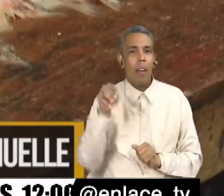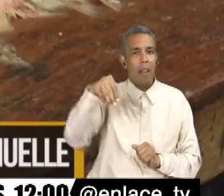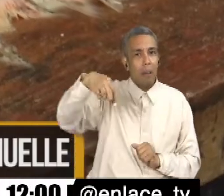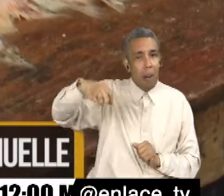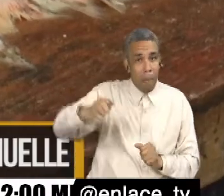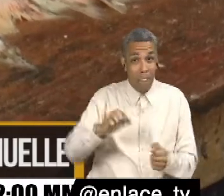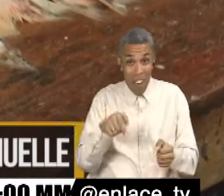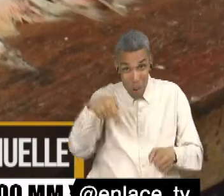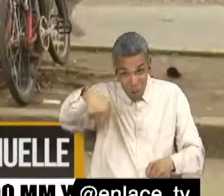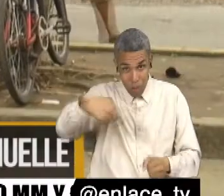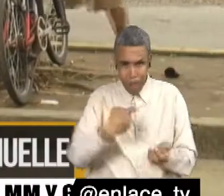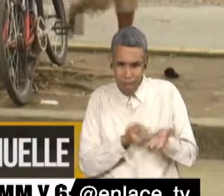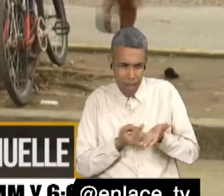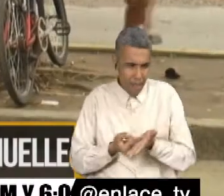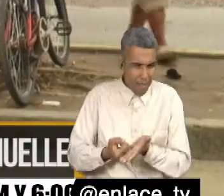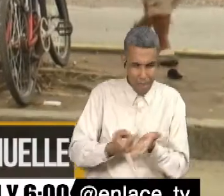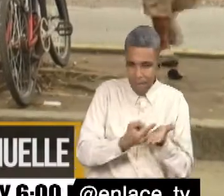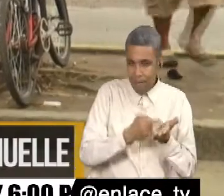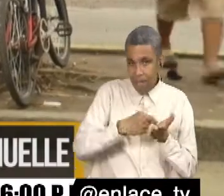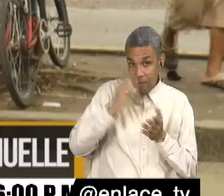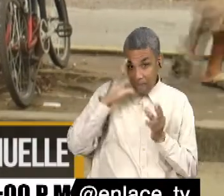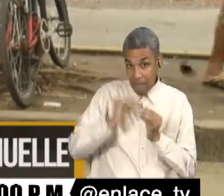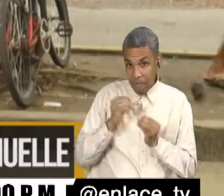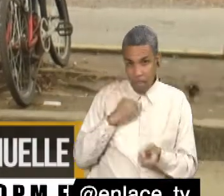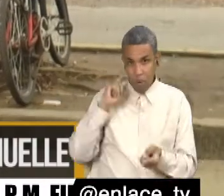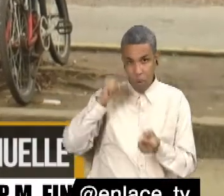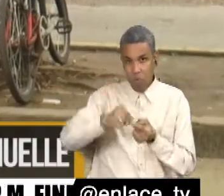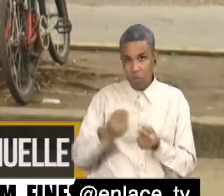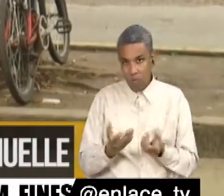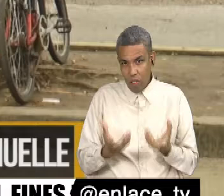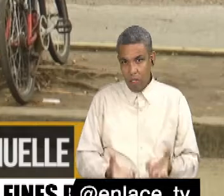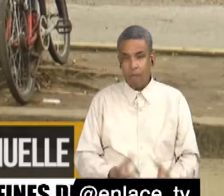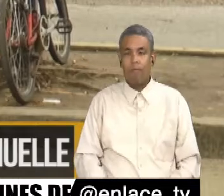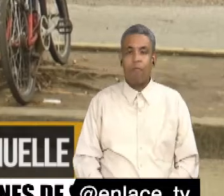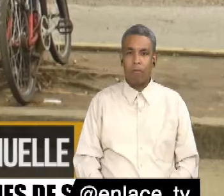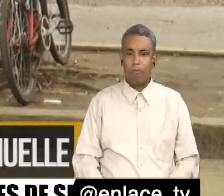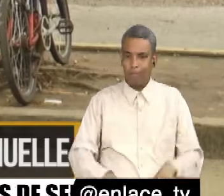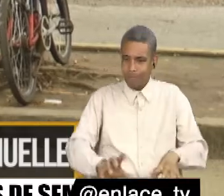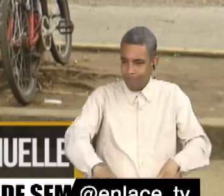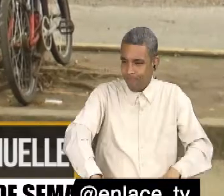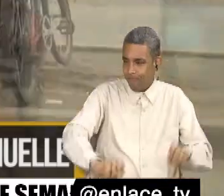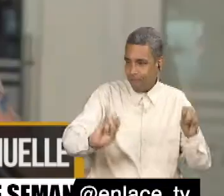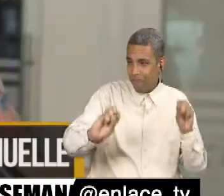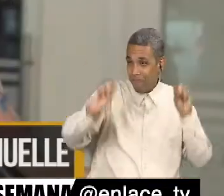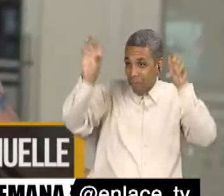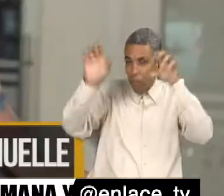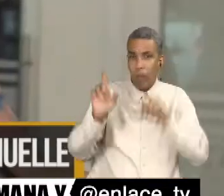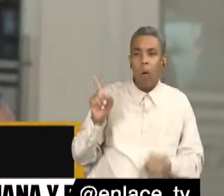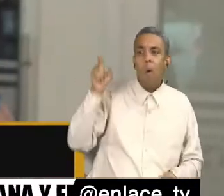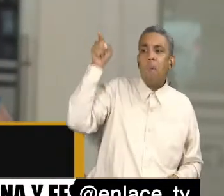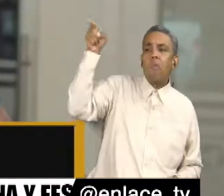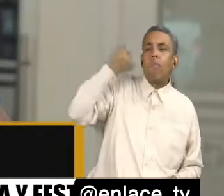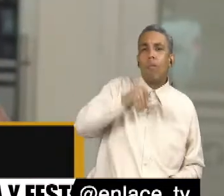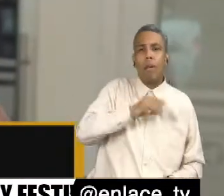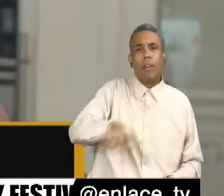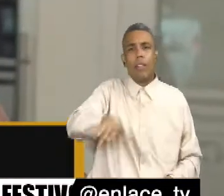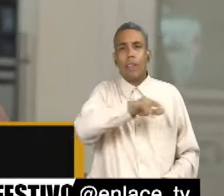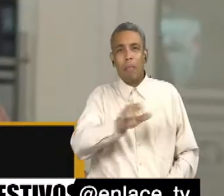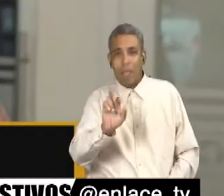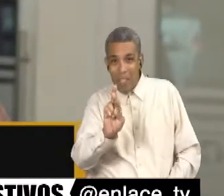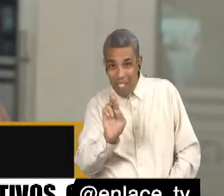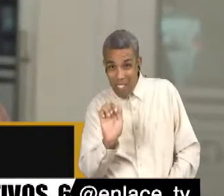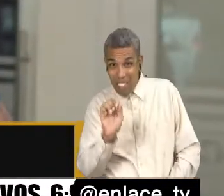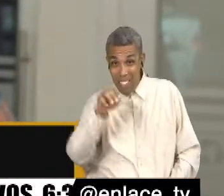instaladas hoy entre el gobierno y los vendedores. Ya llegamos al acuerdo que deben irse temporalmente a la rampa mientras seguimos avanzando en las mesas